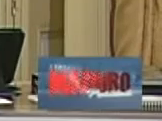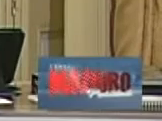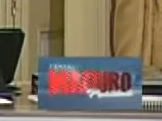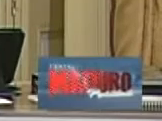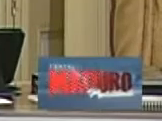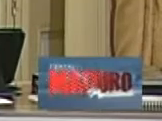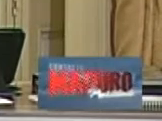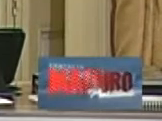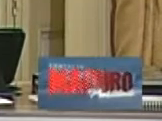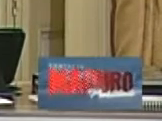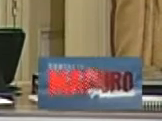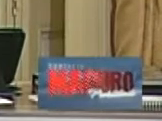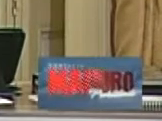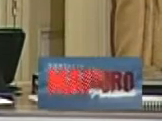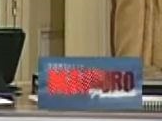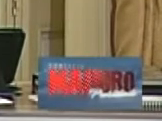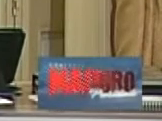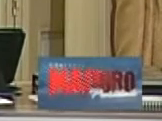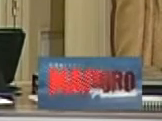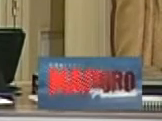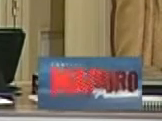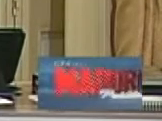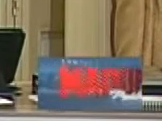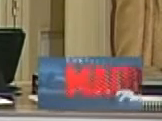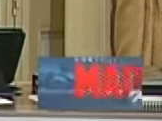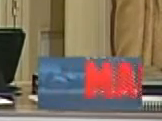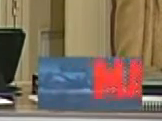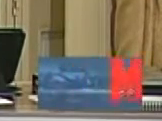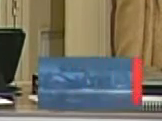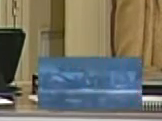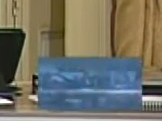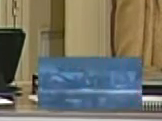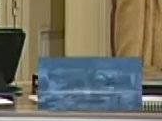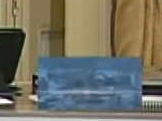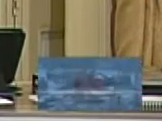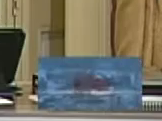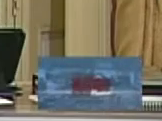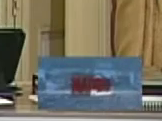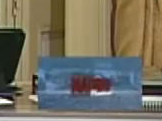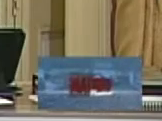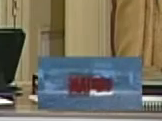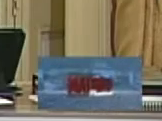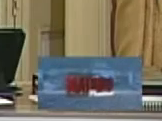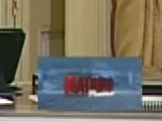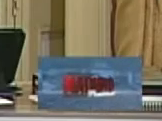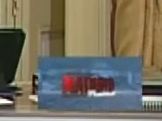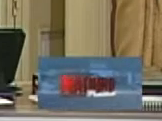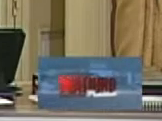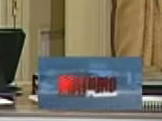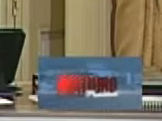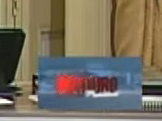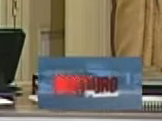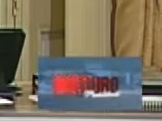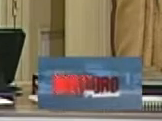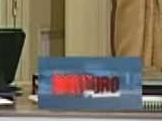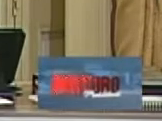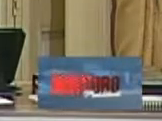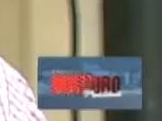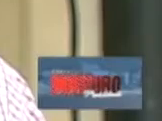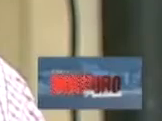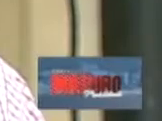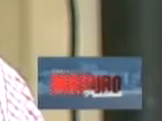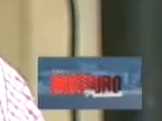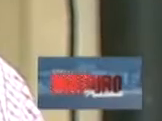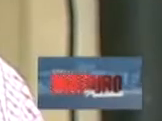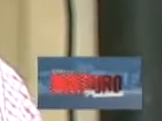bueno es que un canal televisivo informativo debe ser así aí me parece buenísimo a veces son las